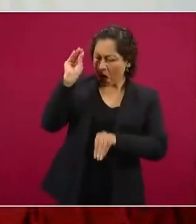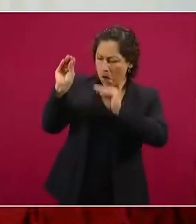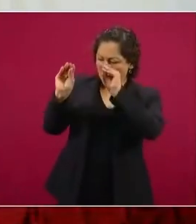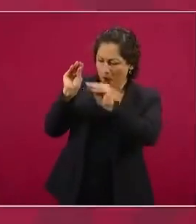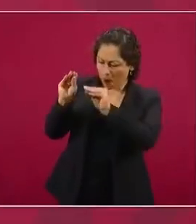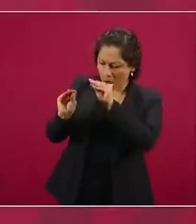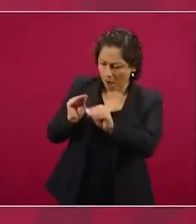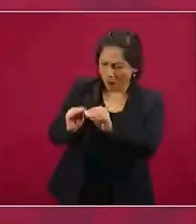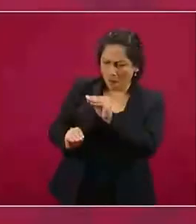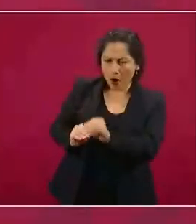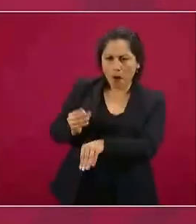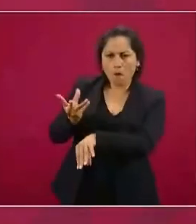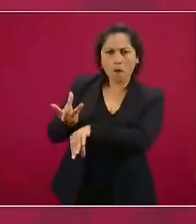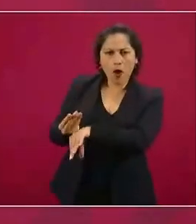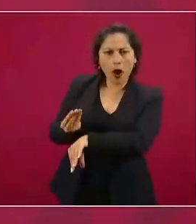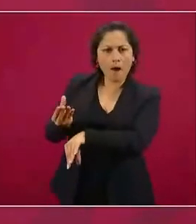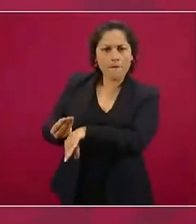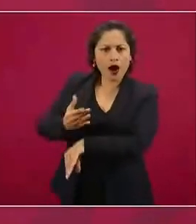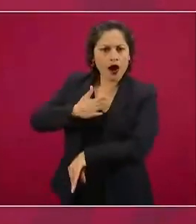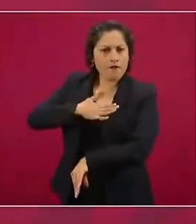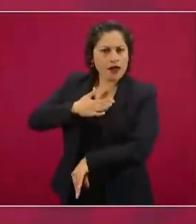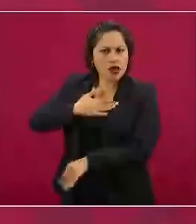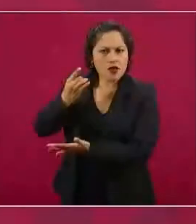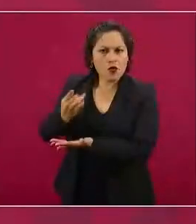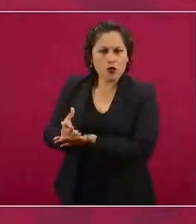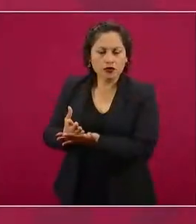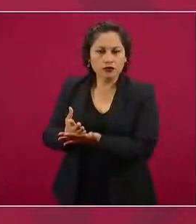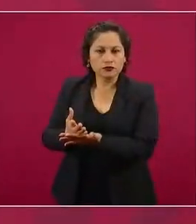o la muestra